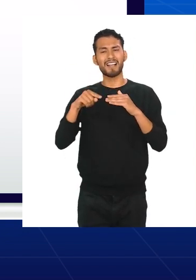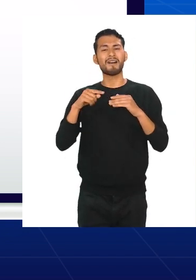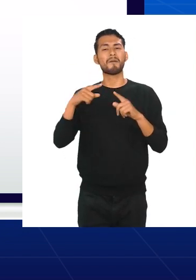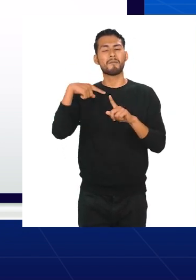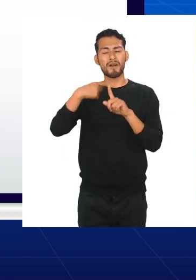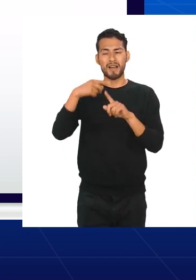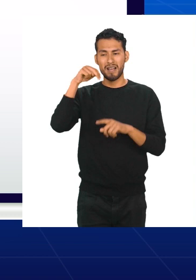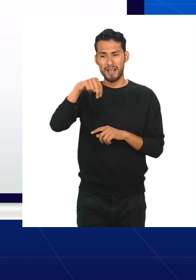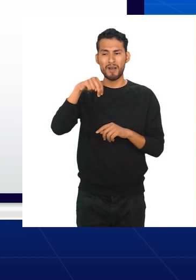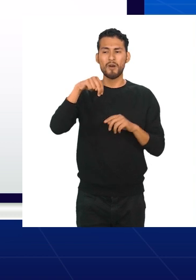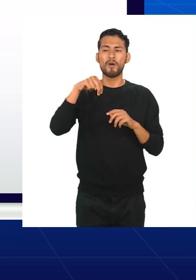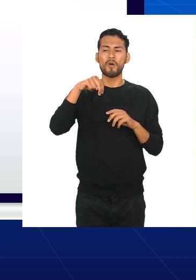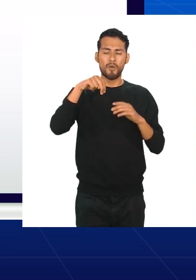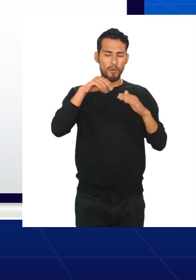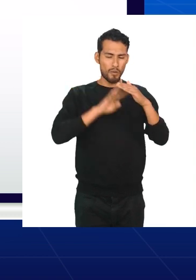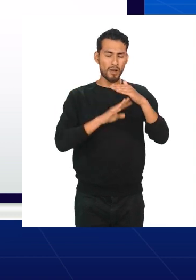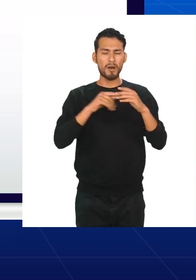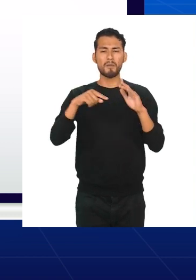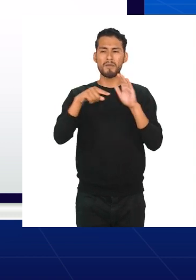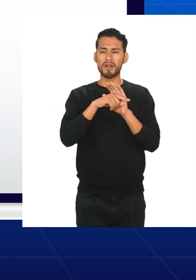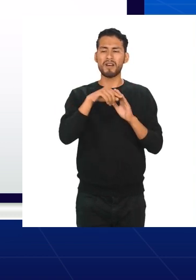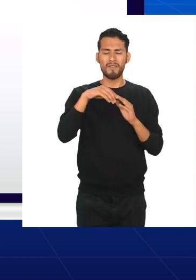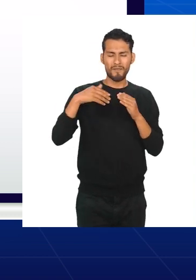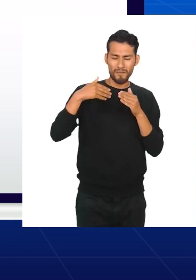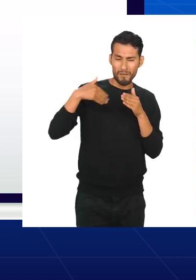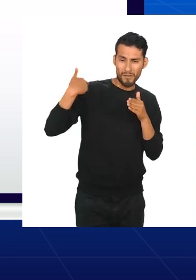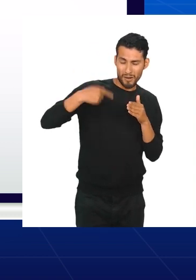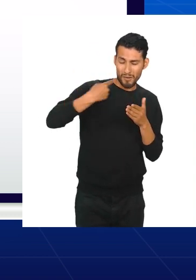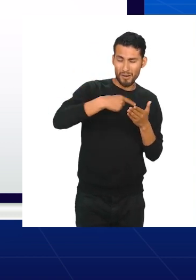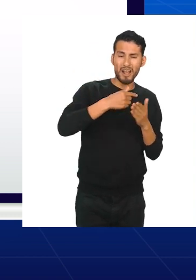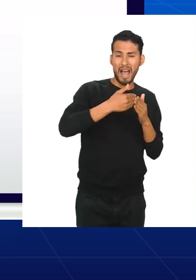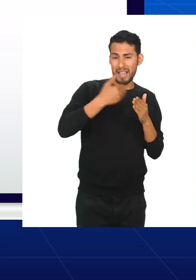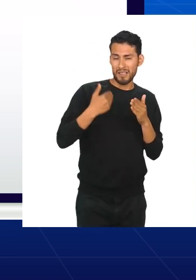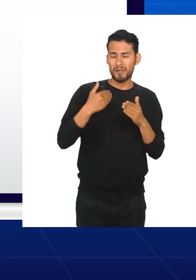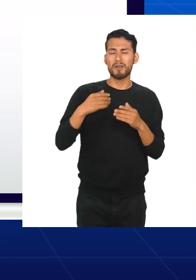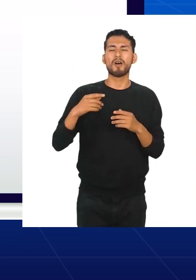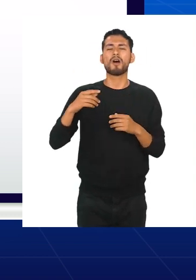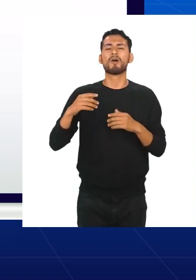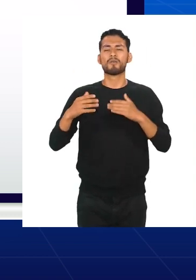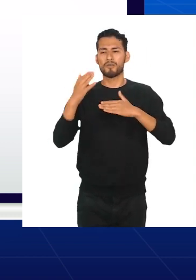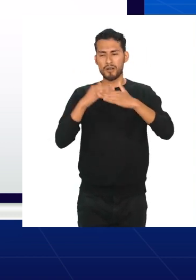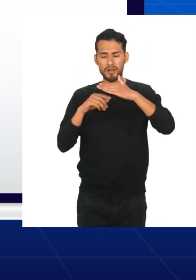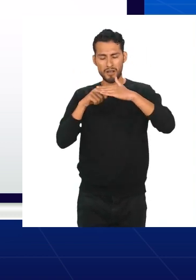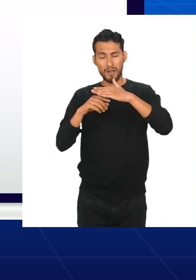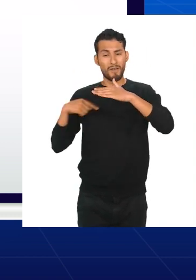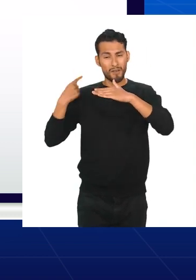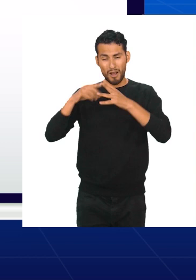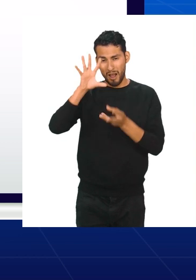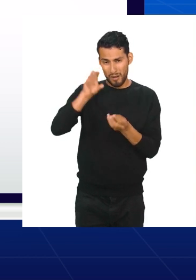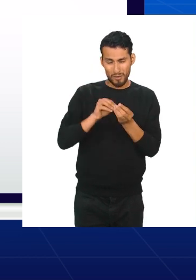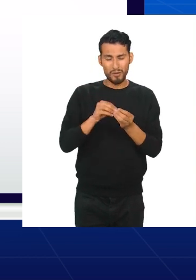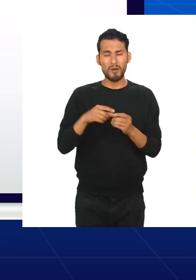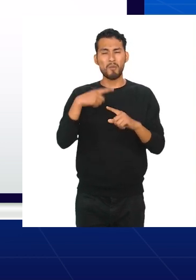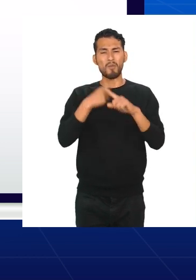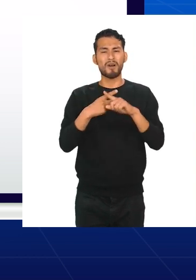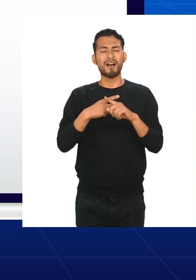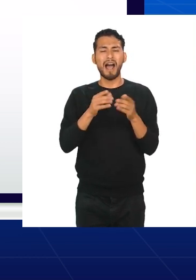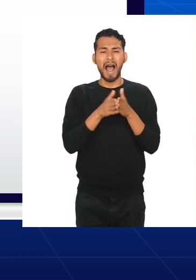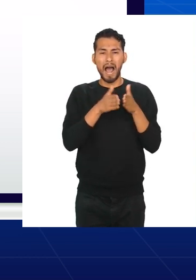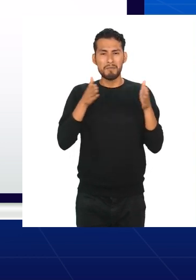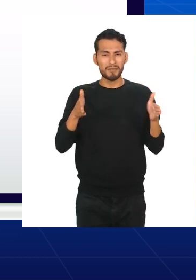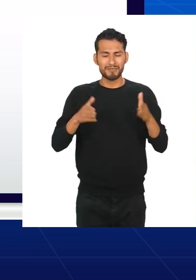clase más n cuartos menos la frecuencia acumulada anterior sobre la frecuencia absoluta de la clase por